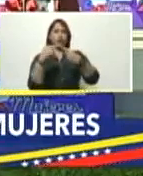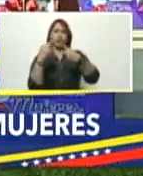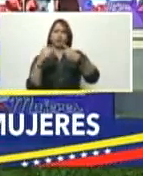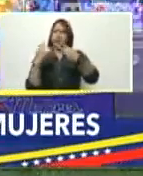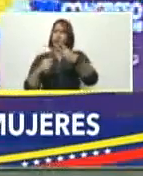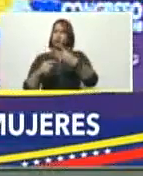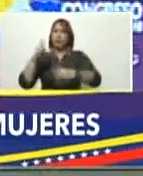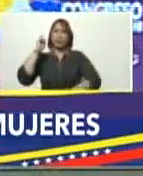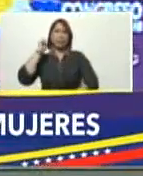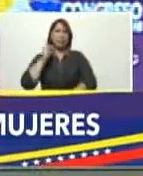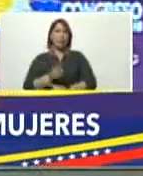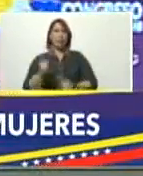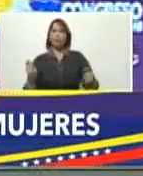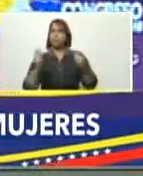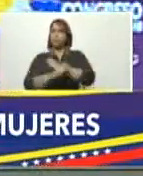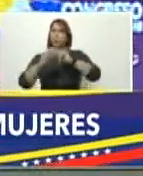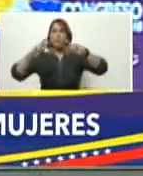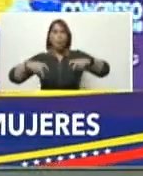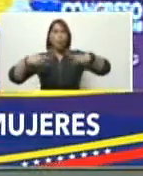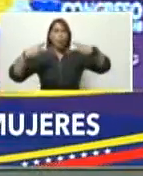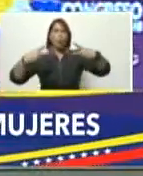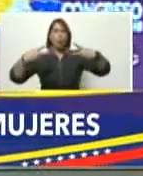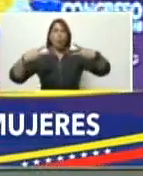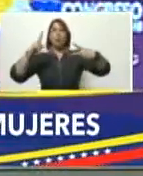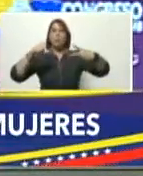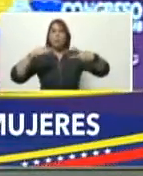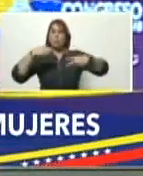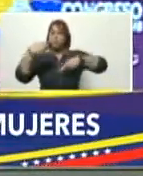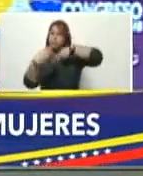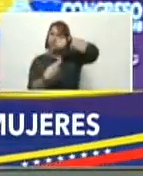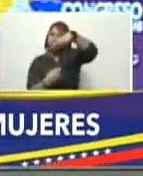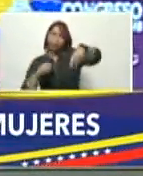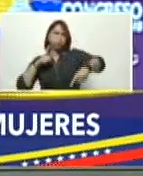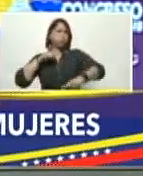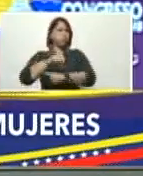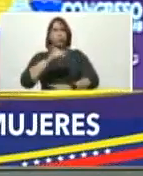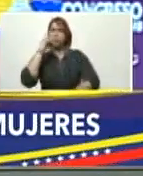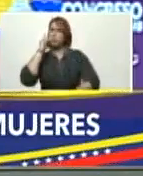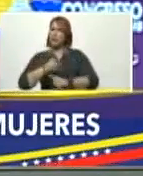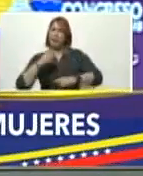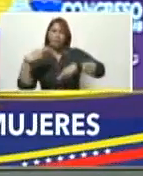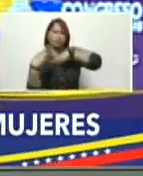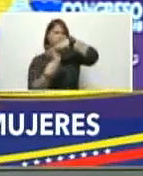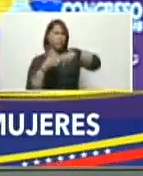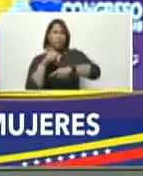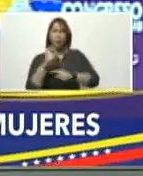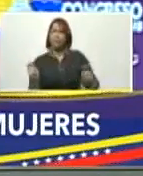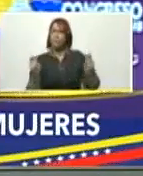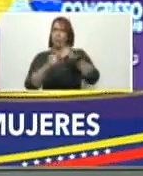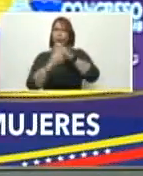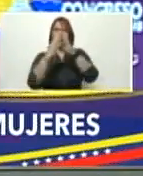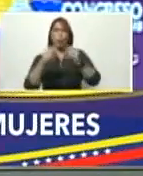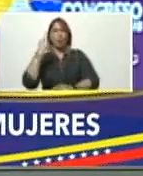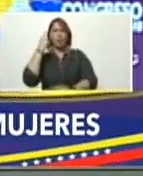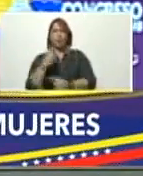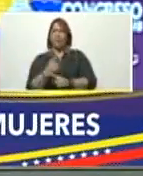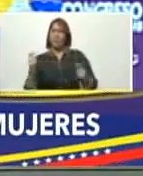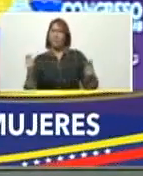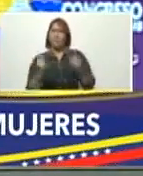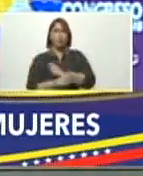hoy. Actualizarnos, revolucionar, revolucionar, revolucionar, cambiar todo lo que tenga que